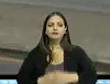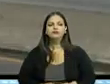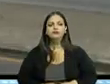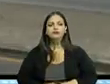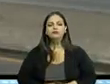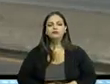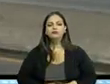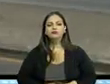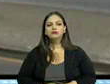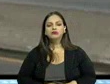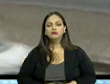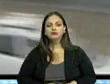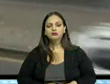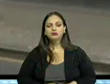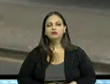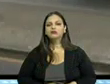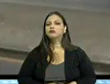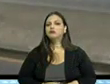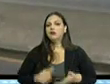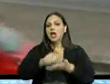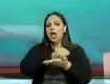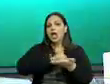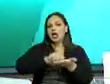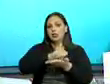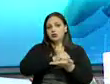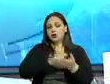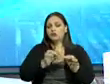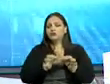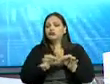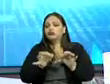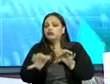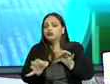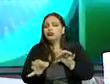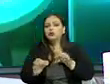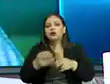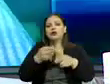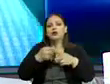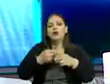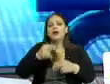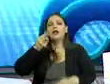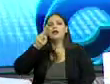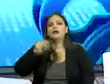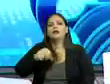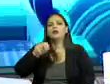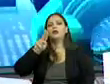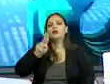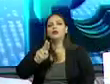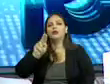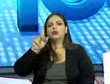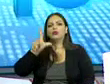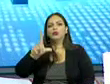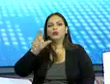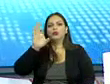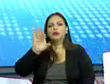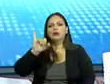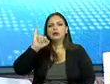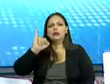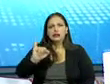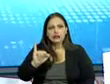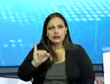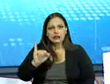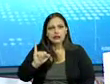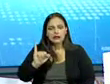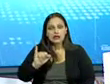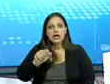la parroquia Nulti de la provincia de La Suay quemaron el vehículo donde supuestos delincuentes se trasladaban,